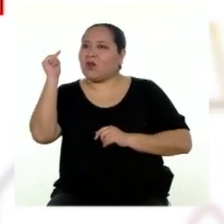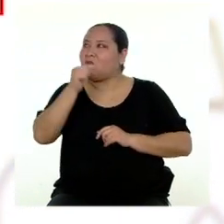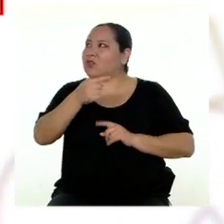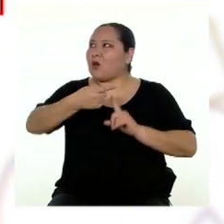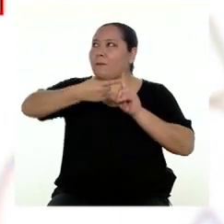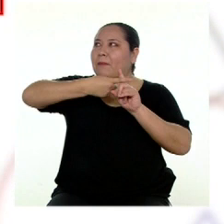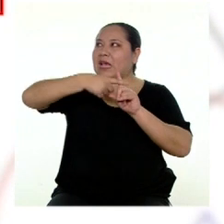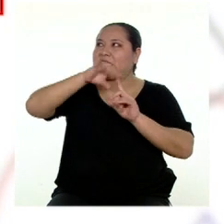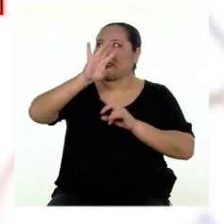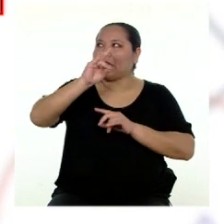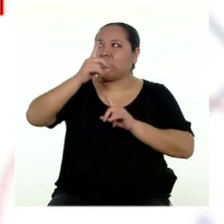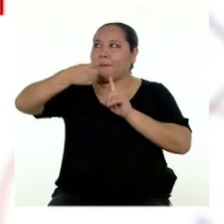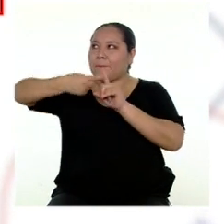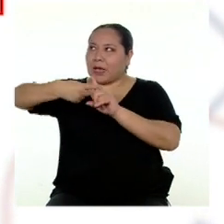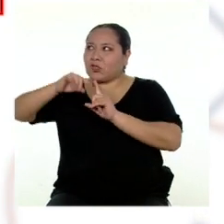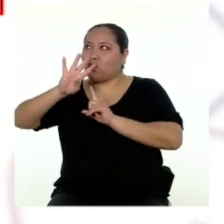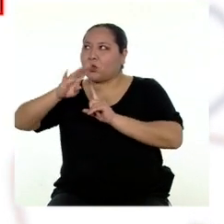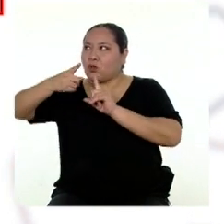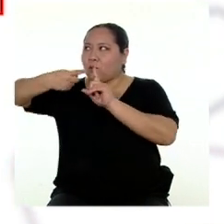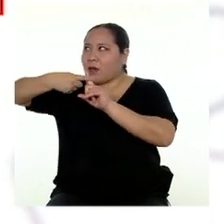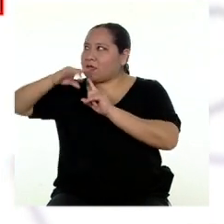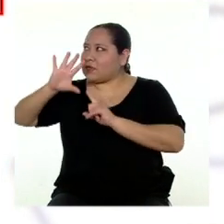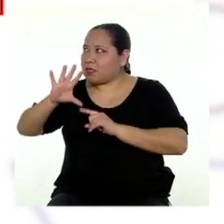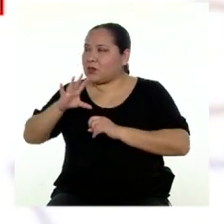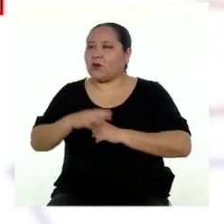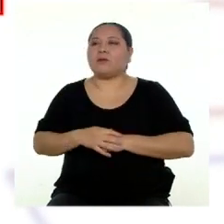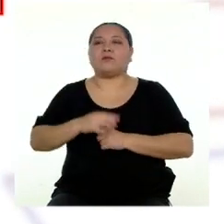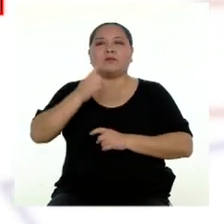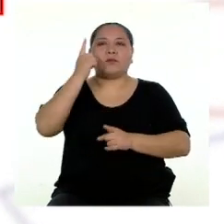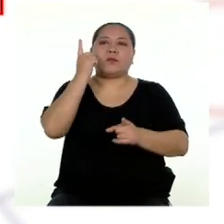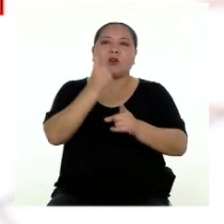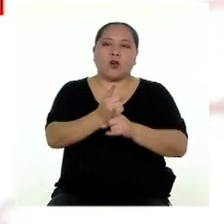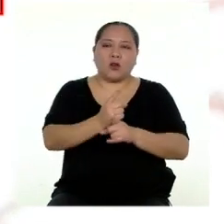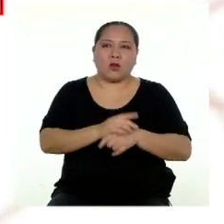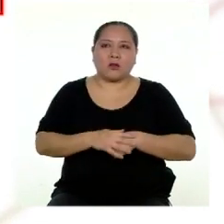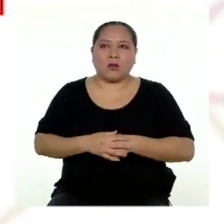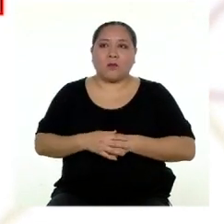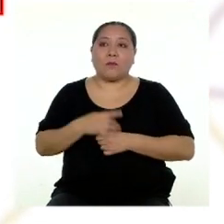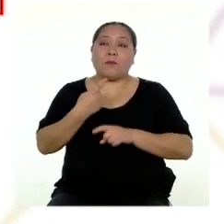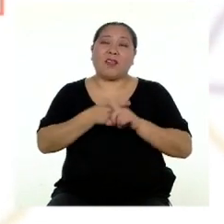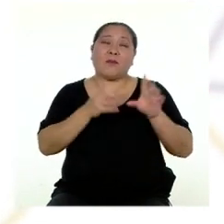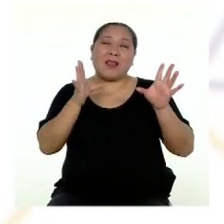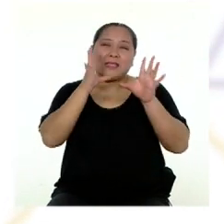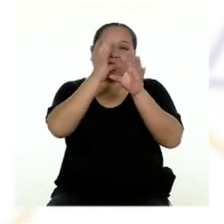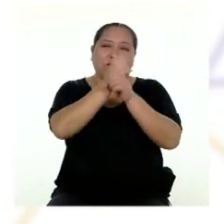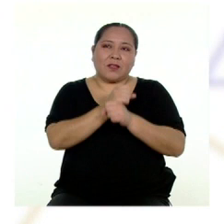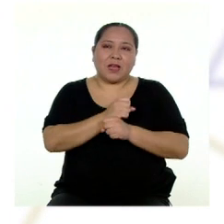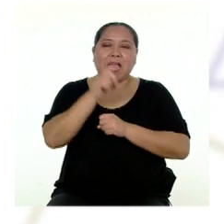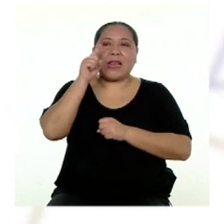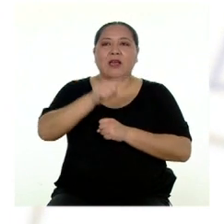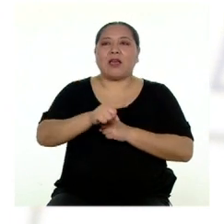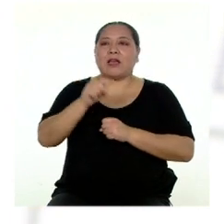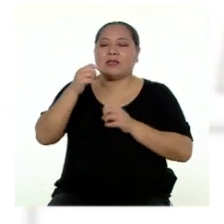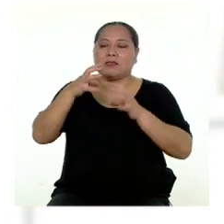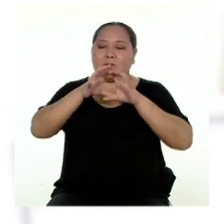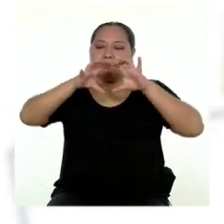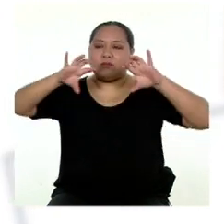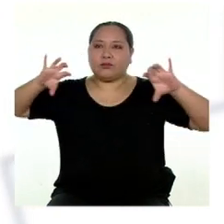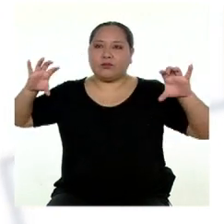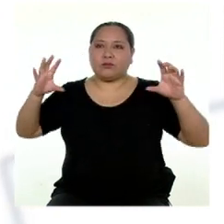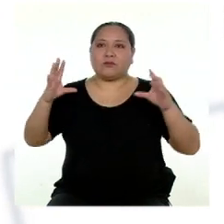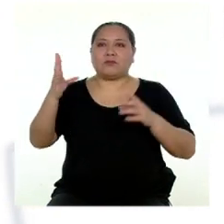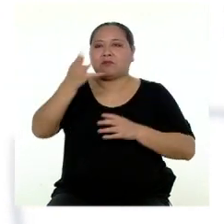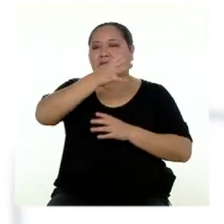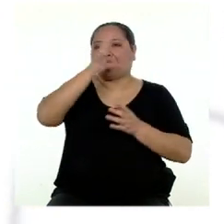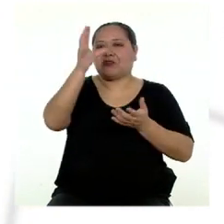más 7, más 4 y más 5. Correcto. Solo que para simplificar la ecuación o inecuación, lo vamos a